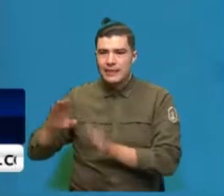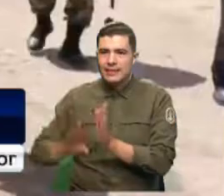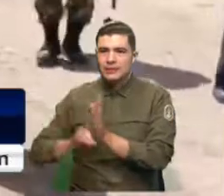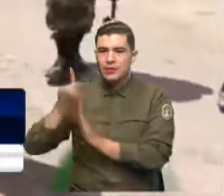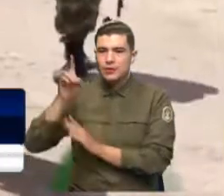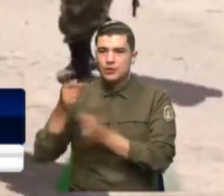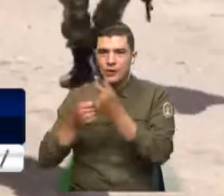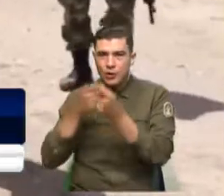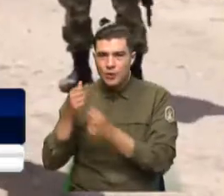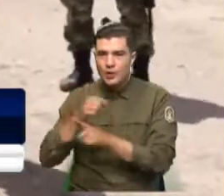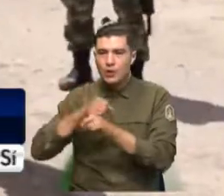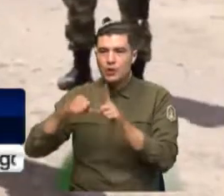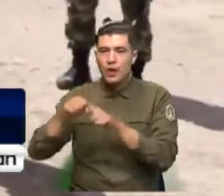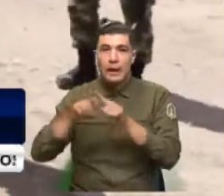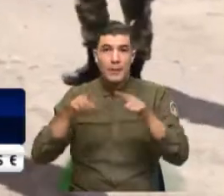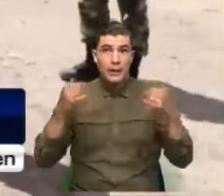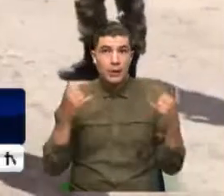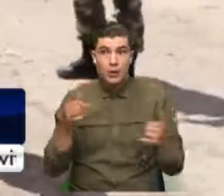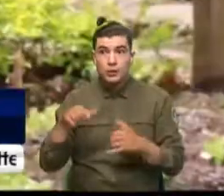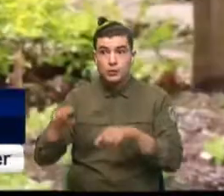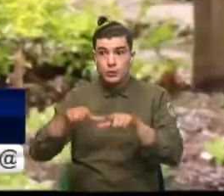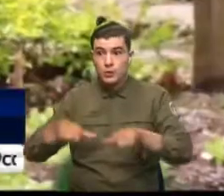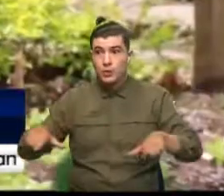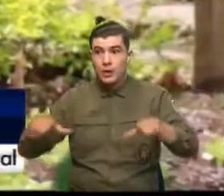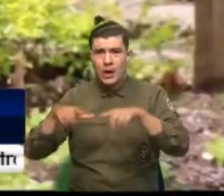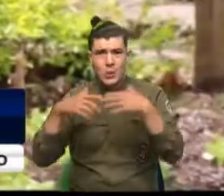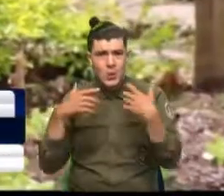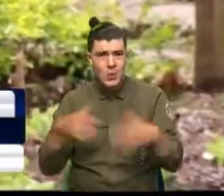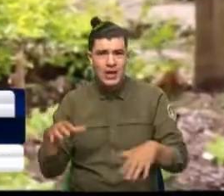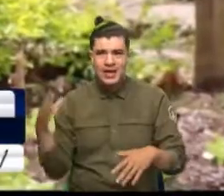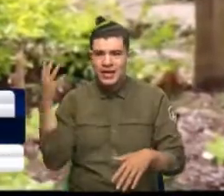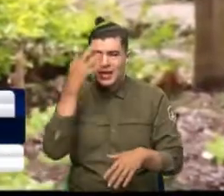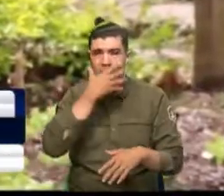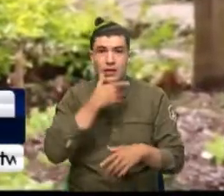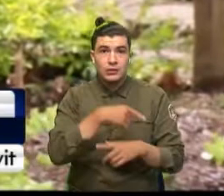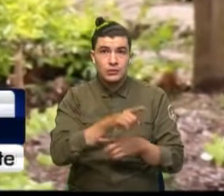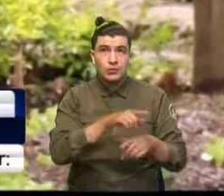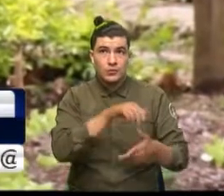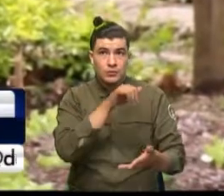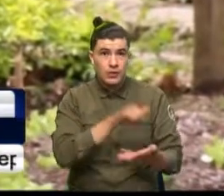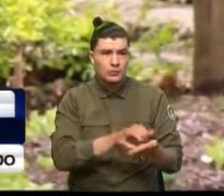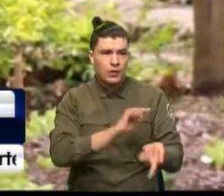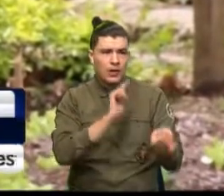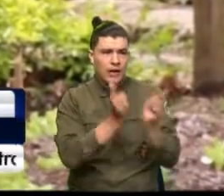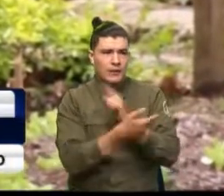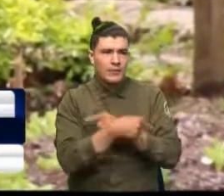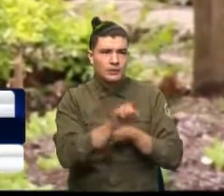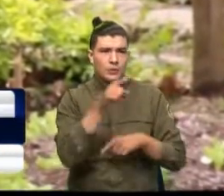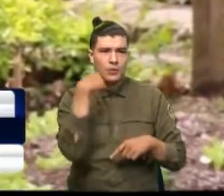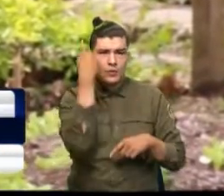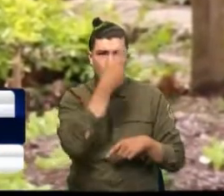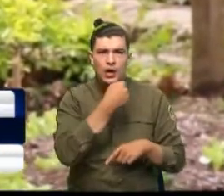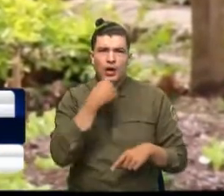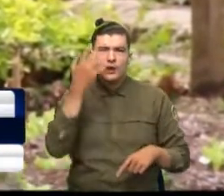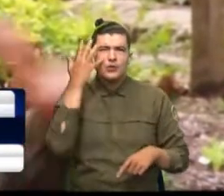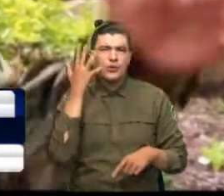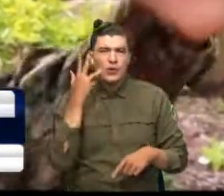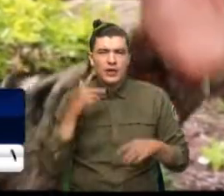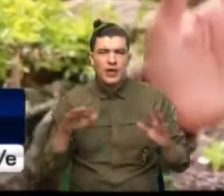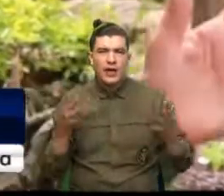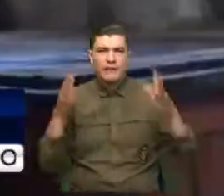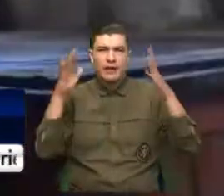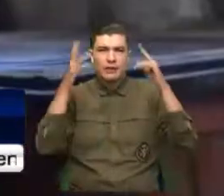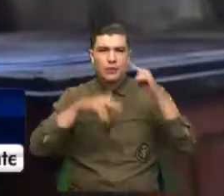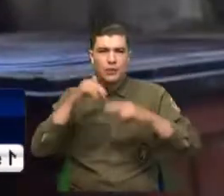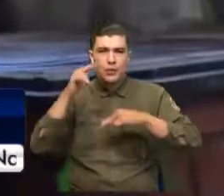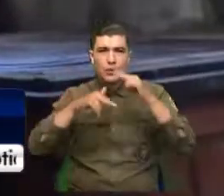y social, hoy luce diferente. Cuesta Rica va cambiando su cara, todos los días hay eventos, hay obras, la